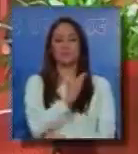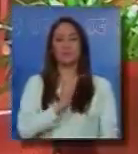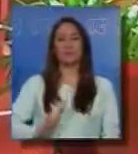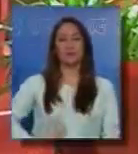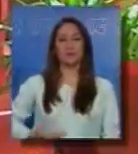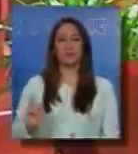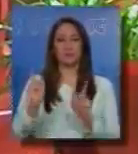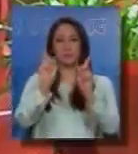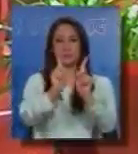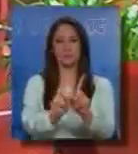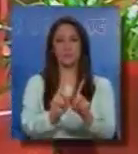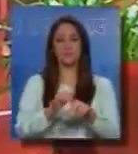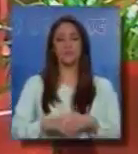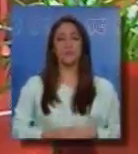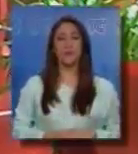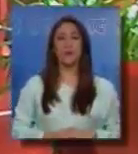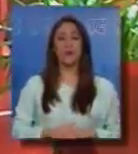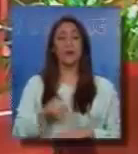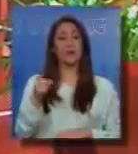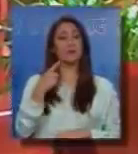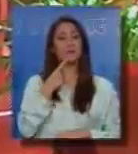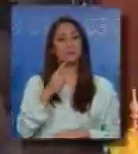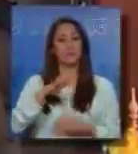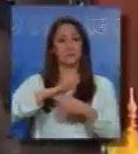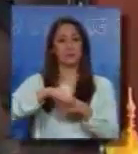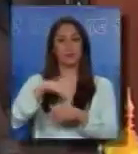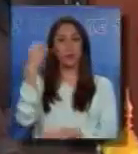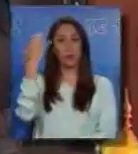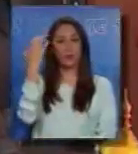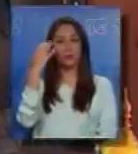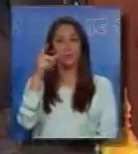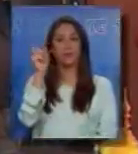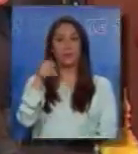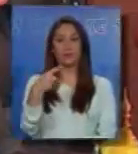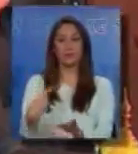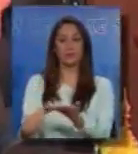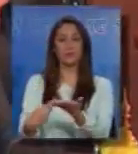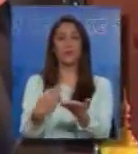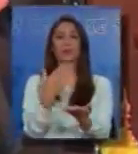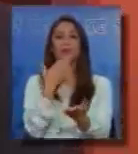presidencial. Ricardo Patiño no confirmó si en la reunión con la canciller colombiana se analizó